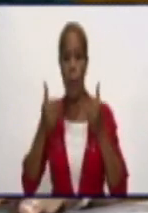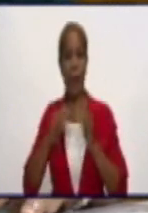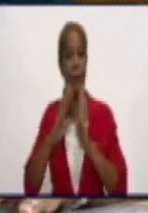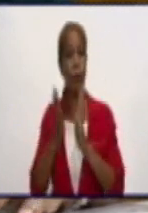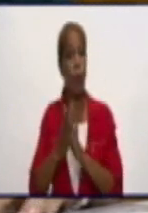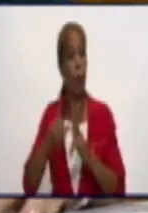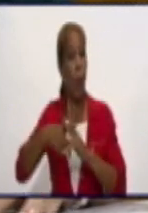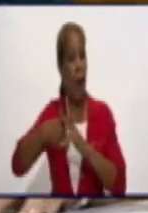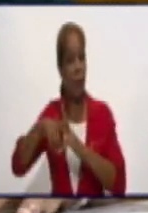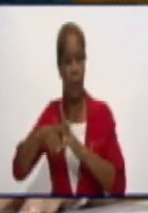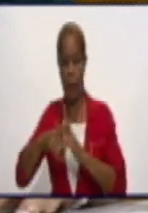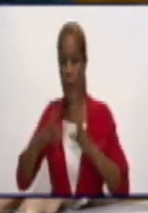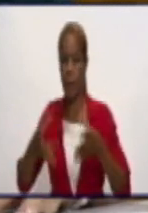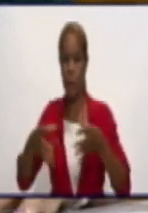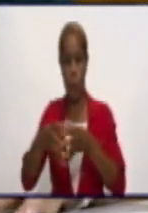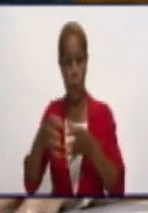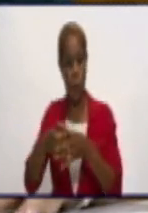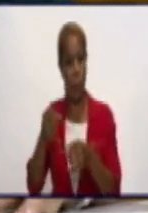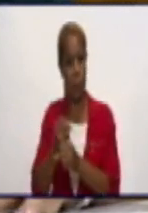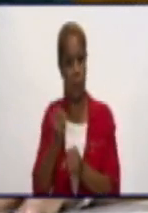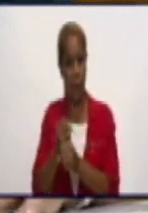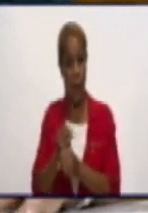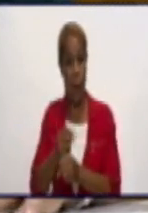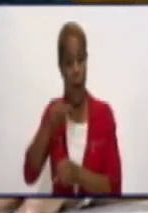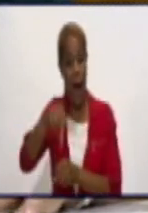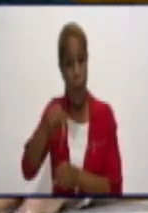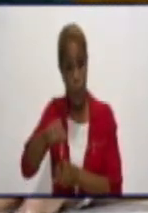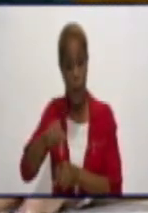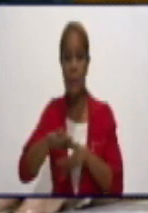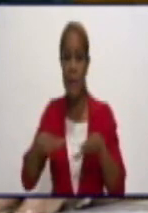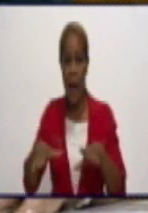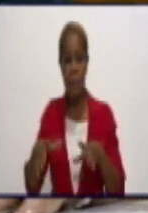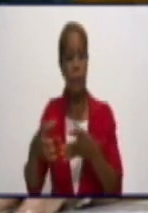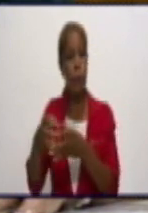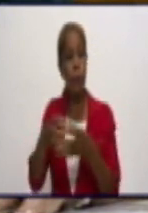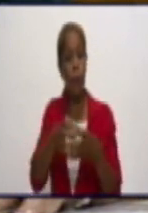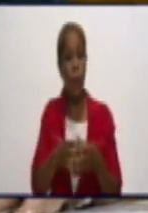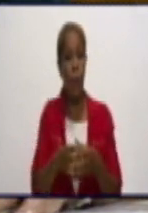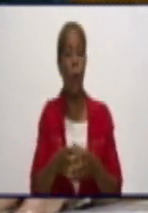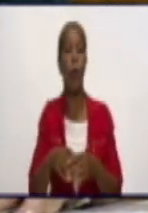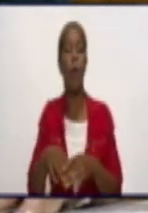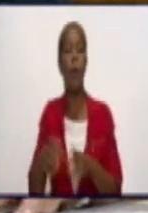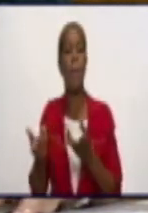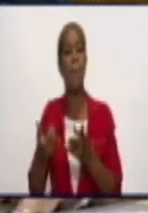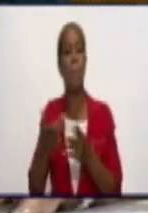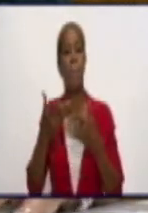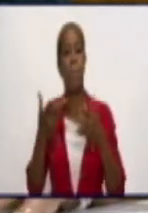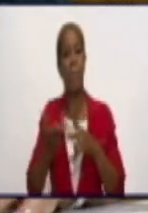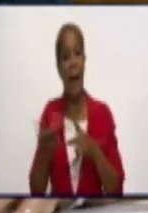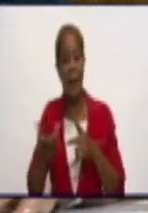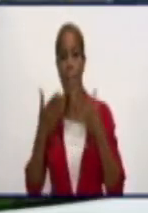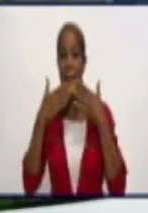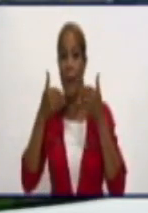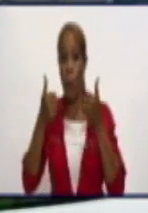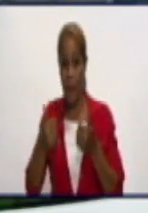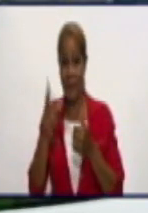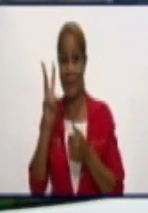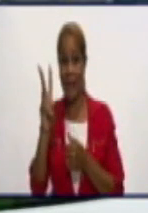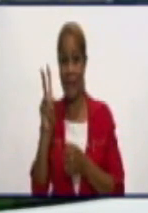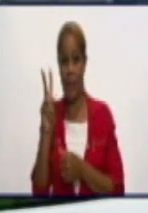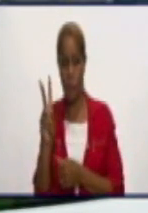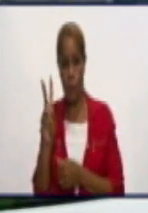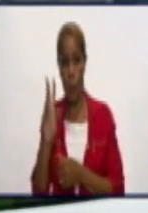bueno, hay 5 grupos de trabajo en este momento en Río Cauto en función de resolver las 32 averías que quedan pendientes. Estamos hablando de que en un municipio hubo